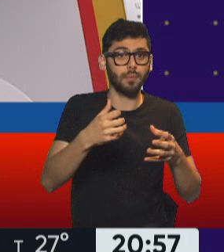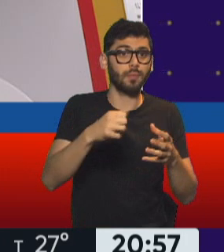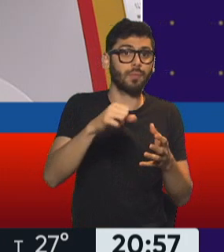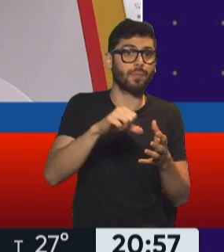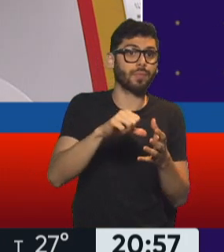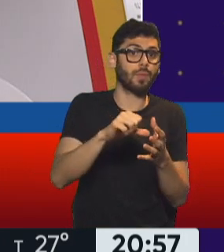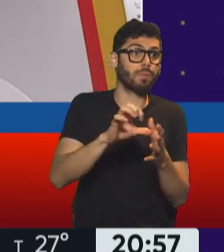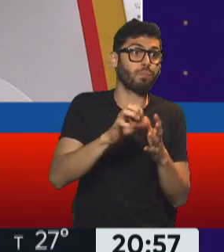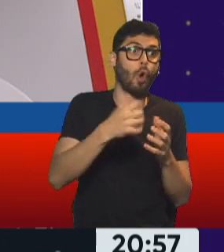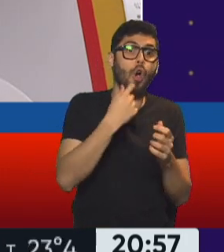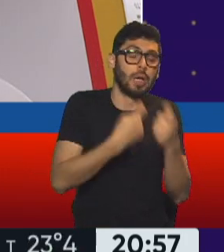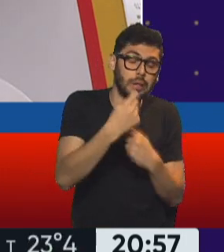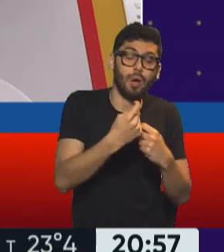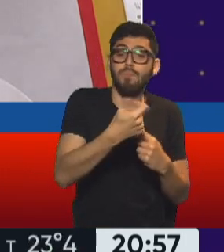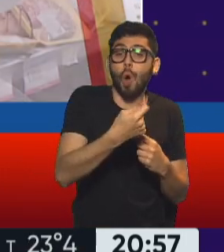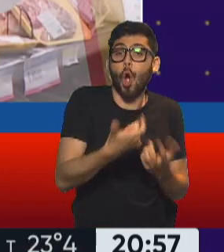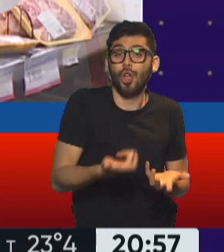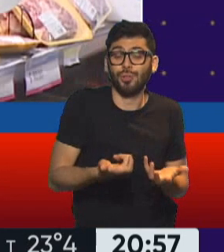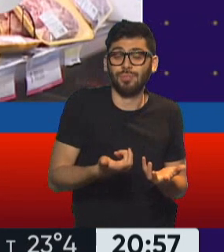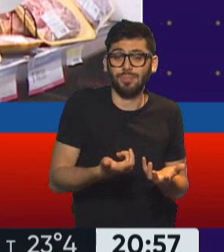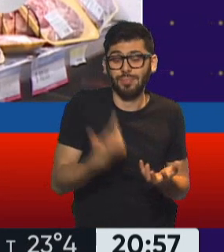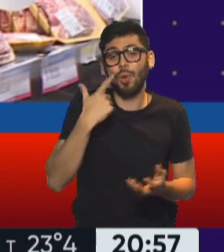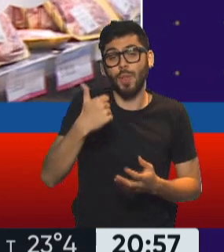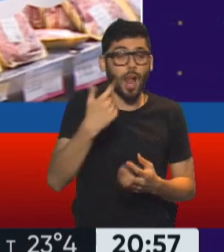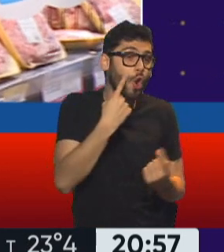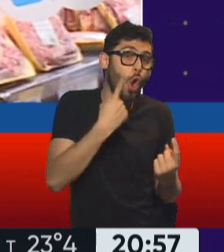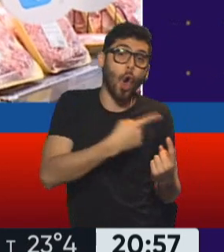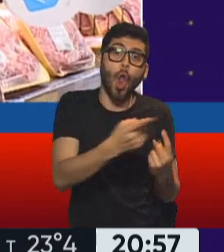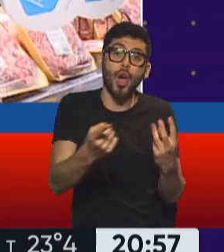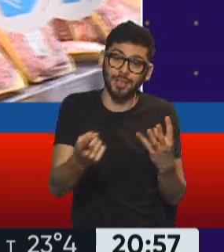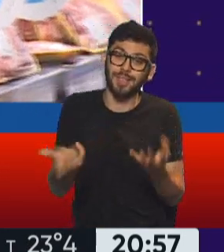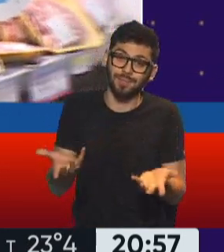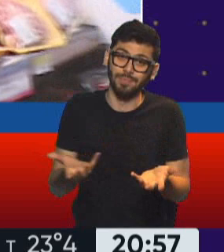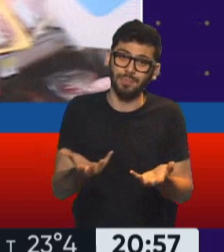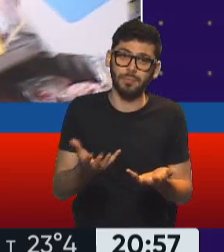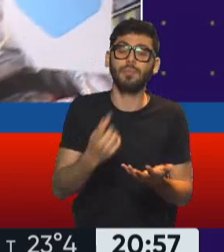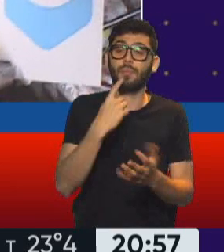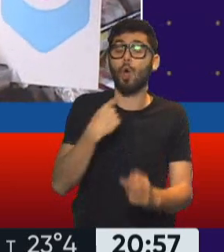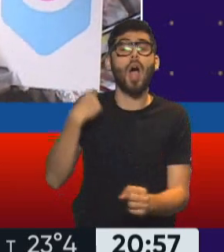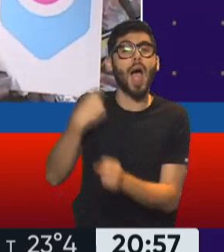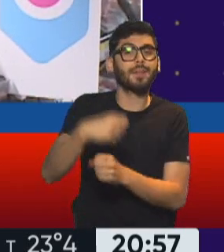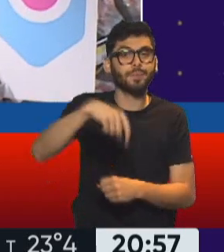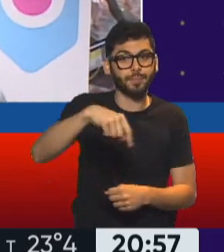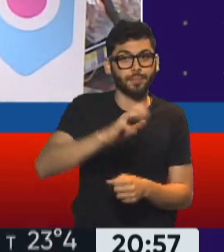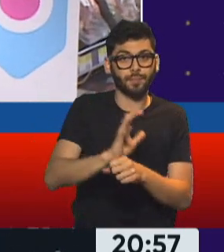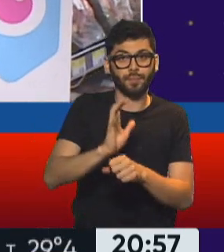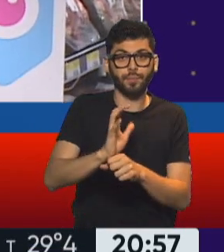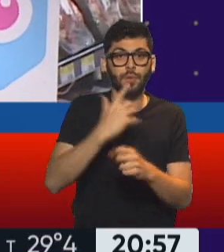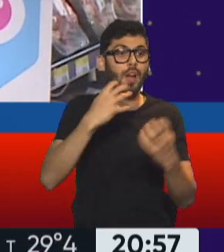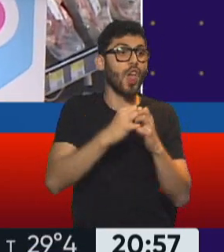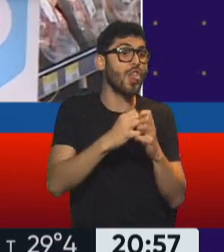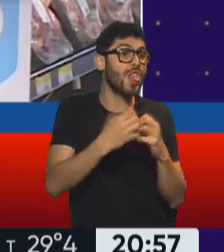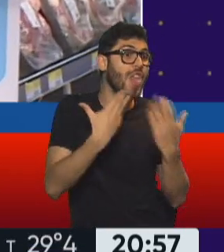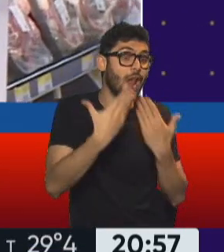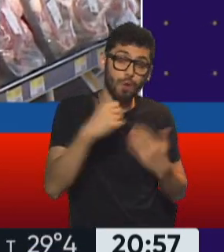son pocos. Claro. Los conocemos a todos. Pero bueno, hasta aquí coincidimos que la mesa de diálogo no está funcionando. No, la mesa de